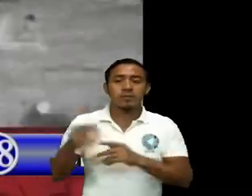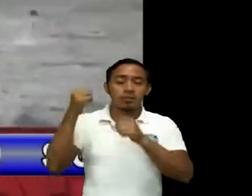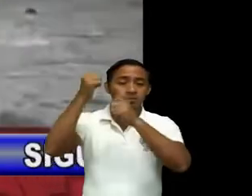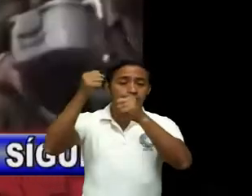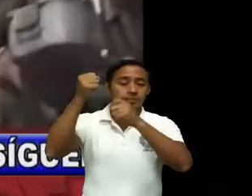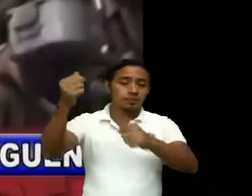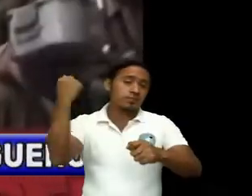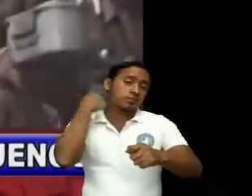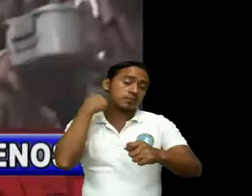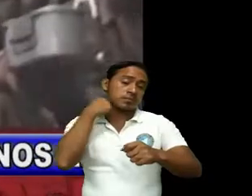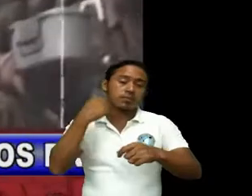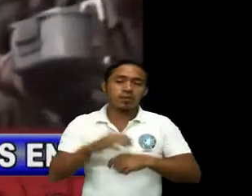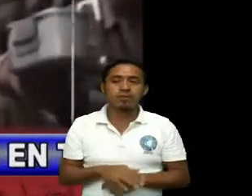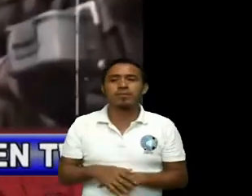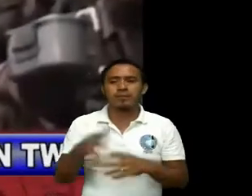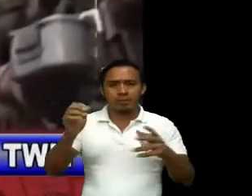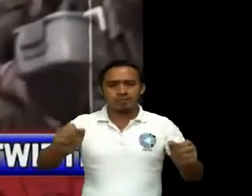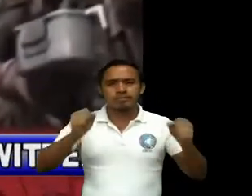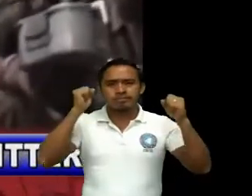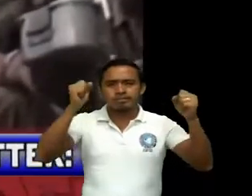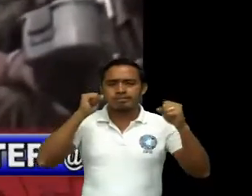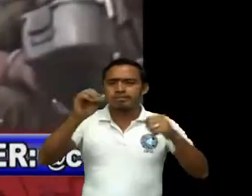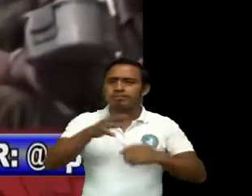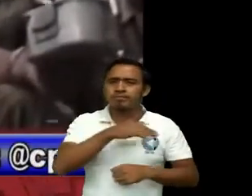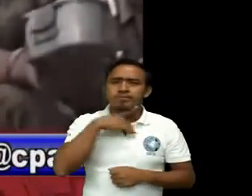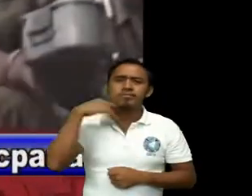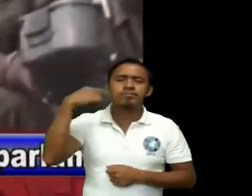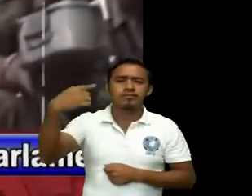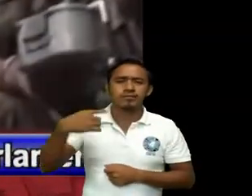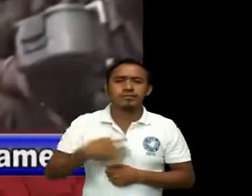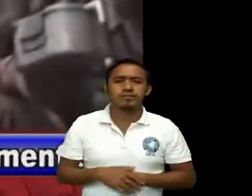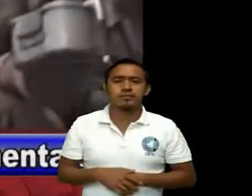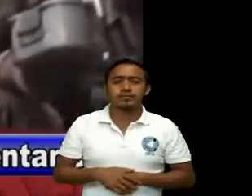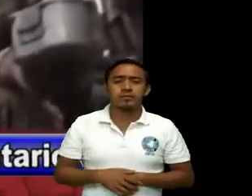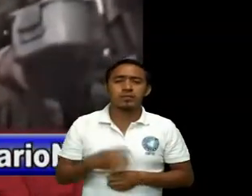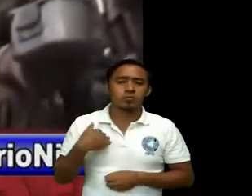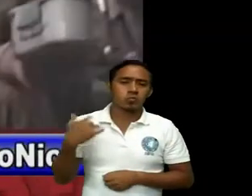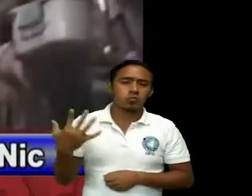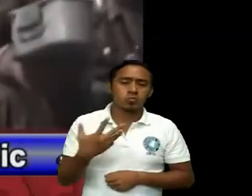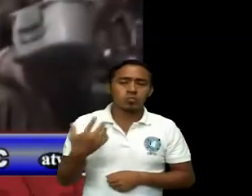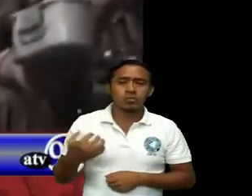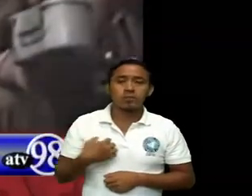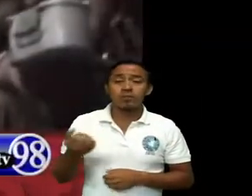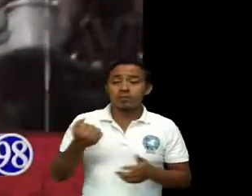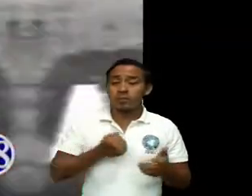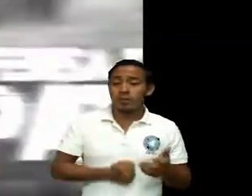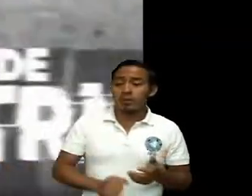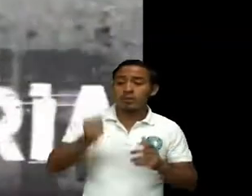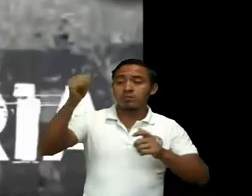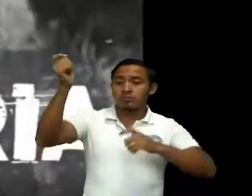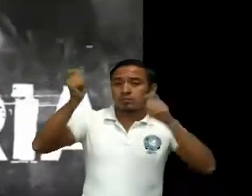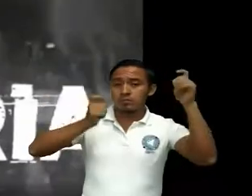victoria siempre. Vamos a ganarnos verdaderamente, a merecernos ser hijos de Sandino.